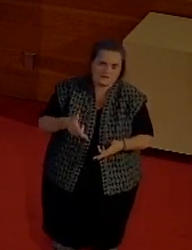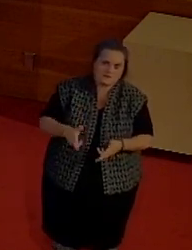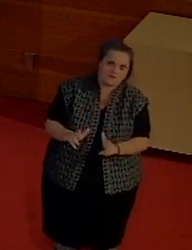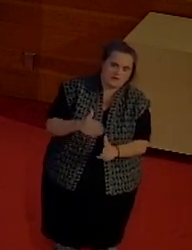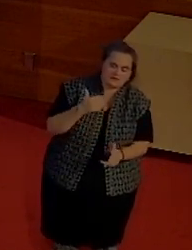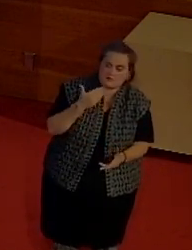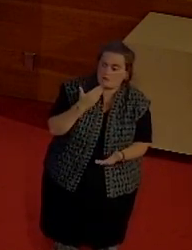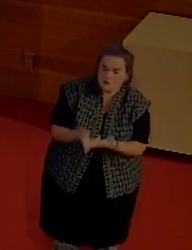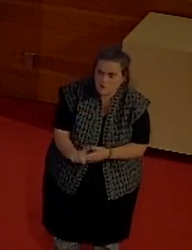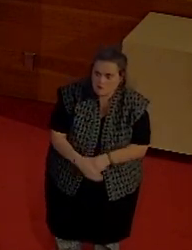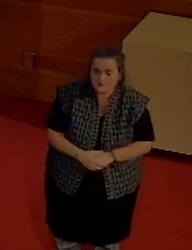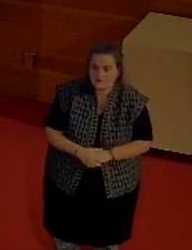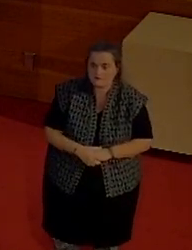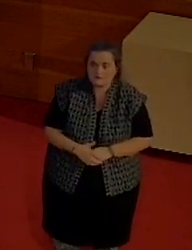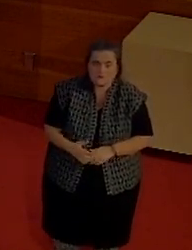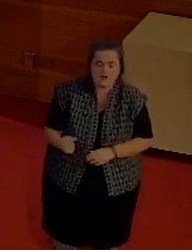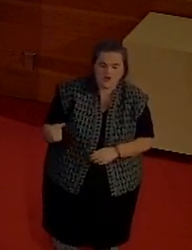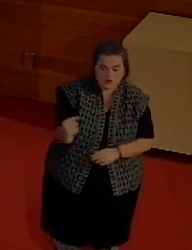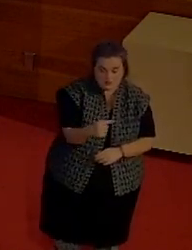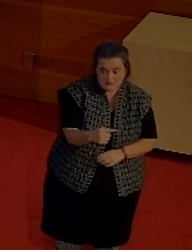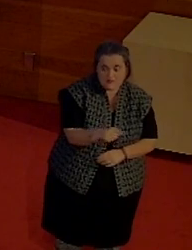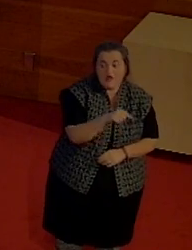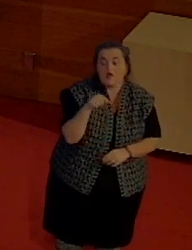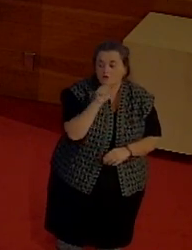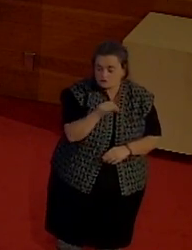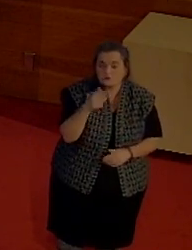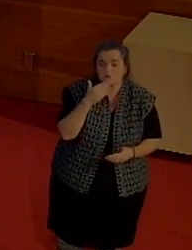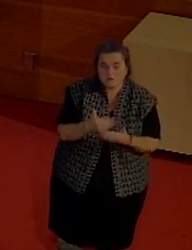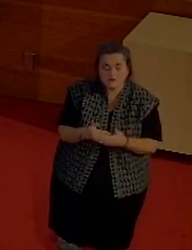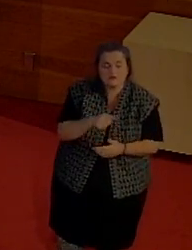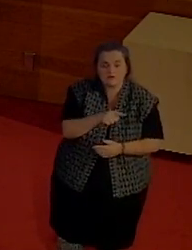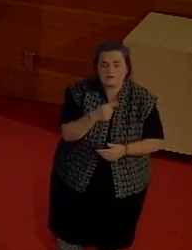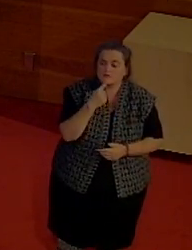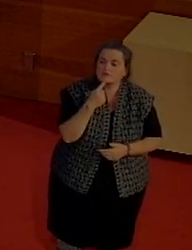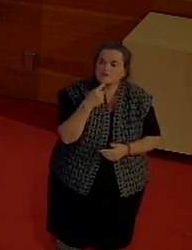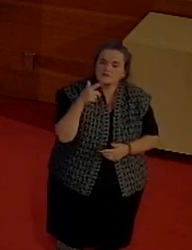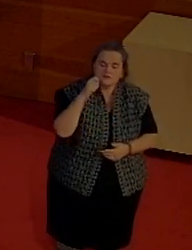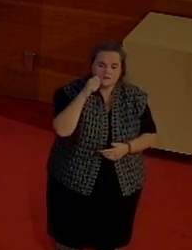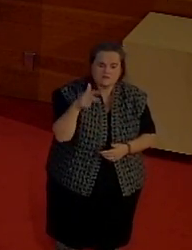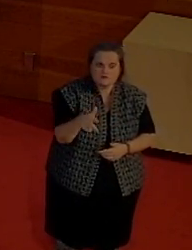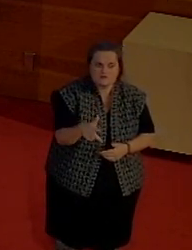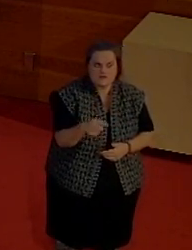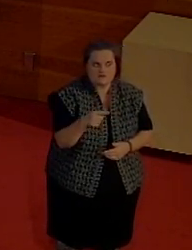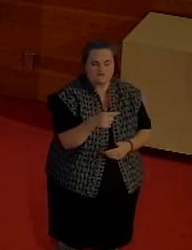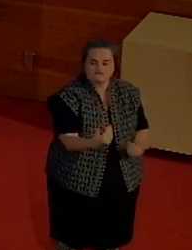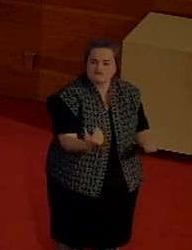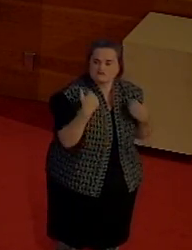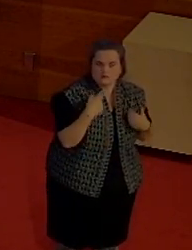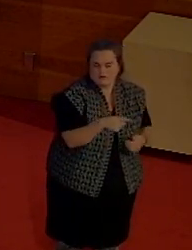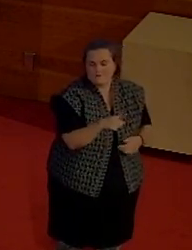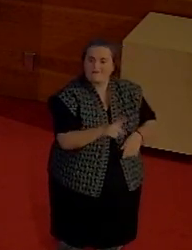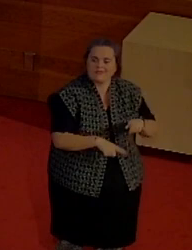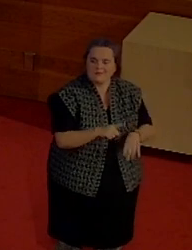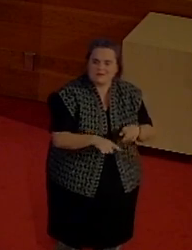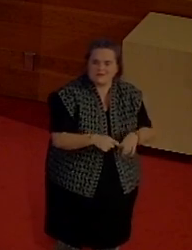parecido los occidentales os dicen que se preocupan de los Derechos Humanos pero ya sabéis que es más o menos Depende de lo que sea